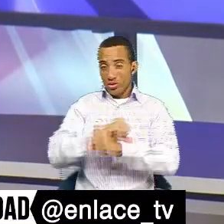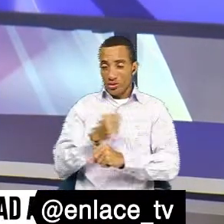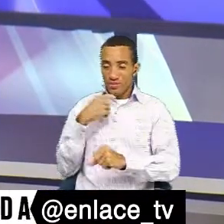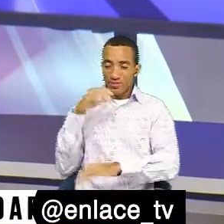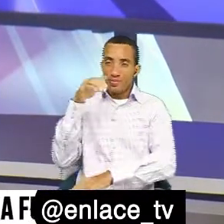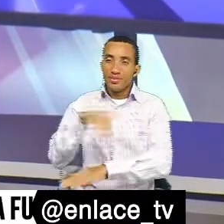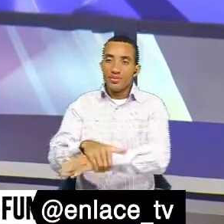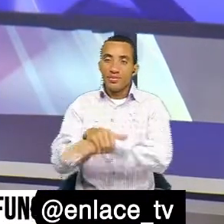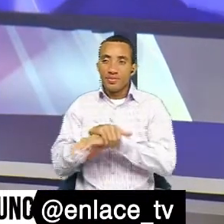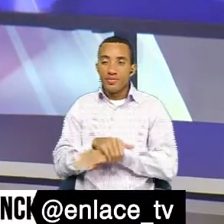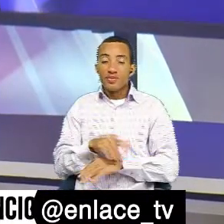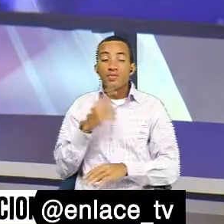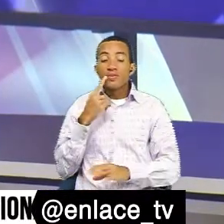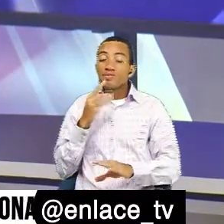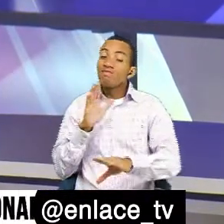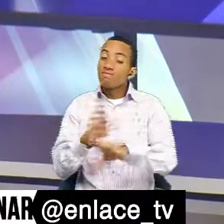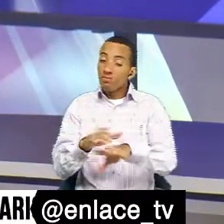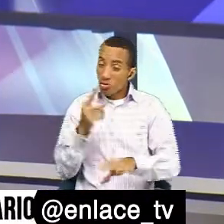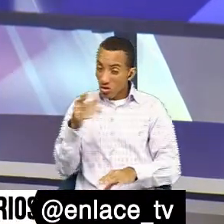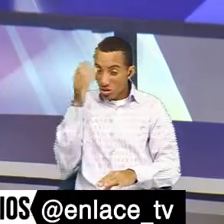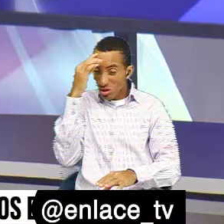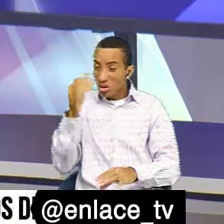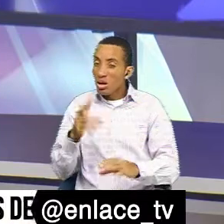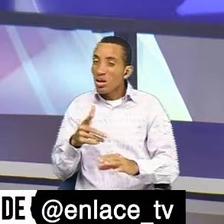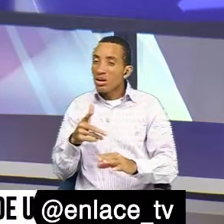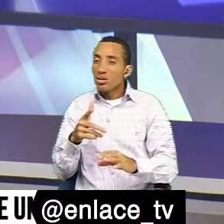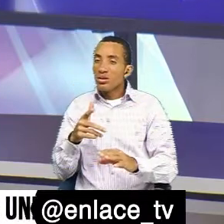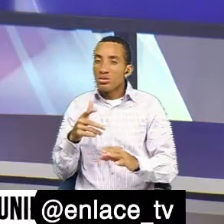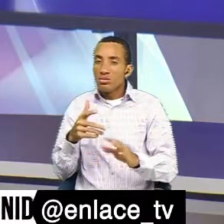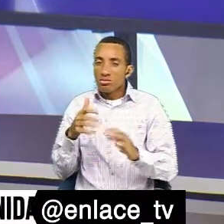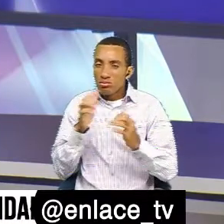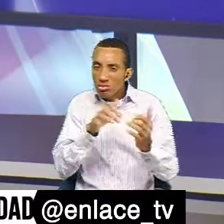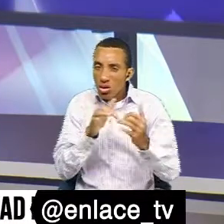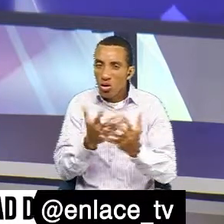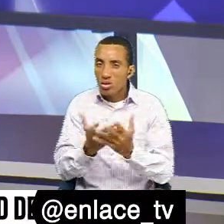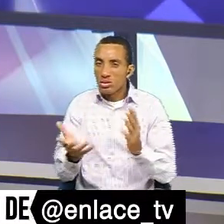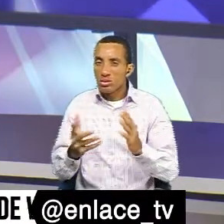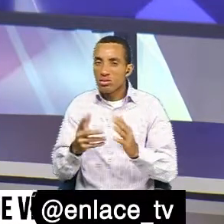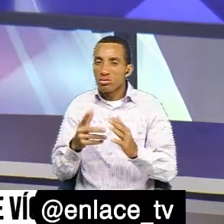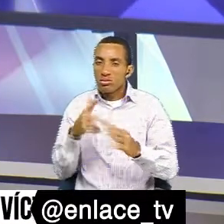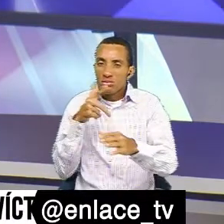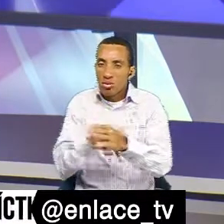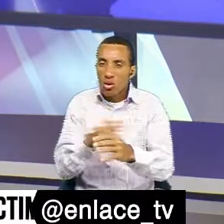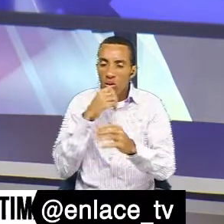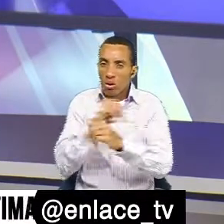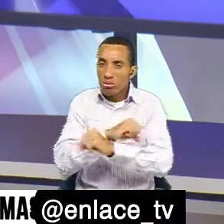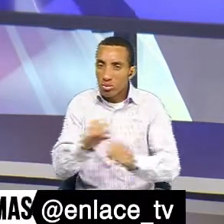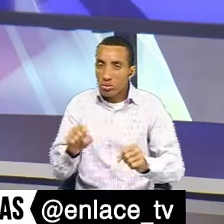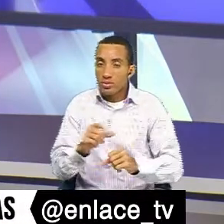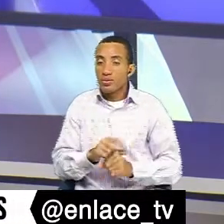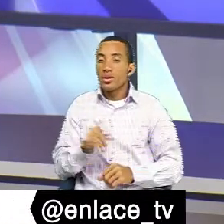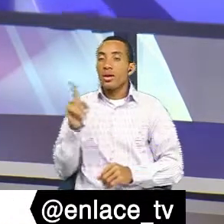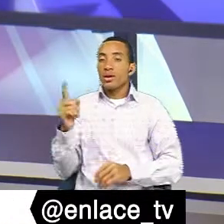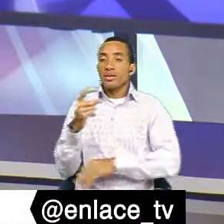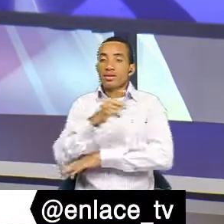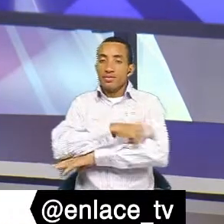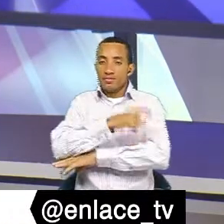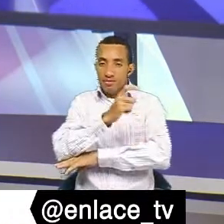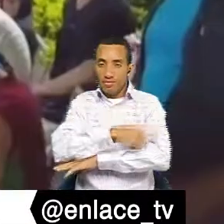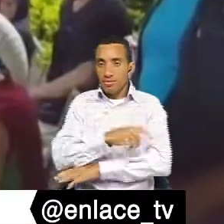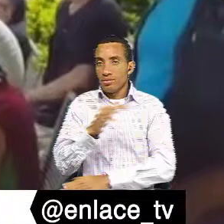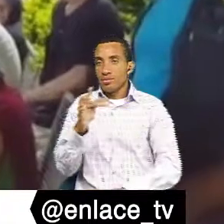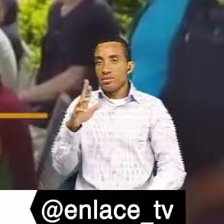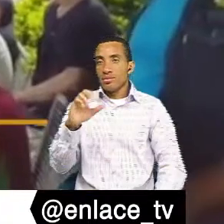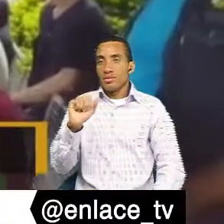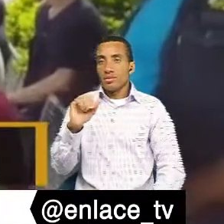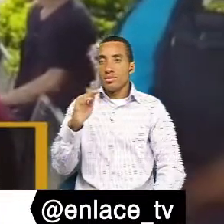delito de terrorismo por hechos presentados en esta vecina municipalidad que rechaza la técnica del fracking en su territorio.